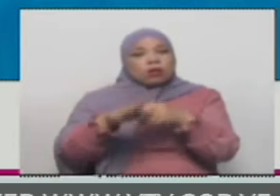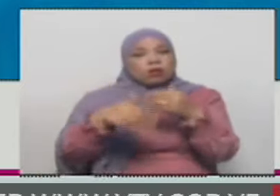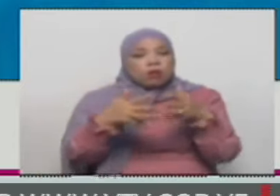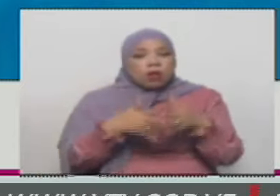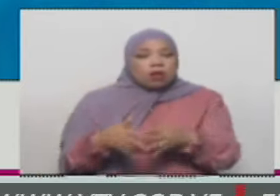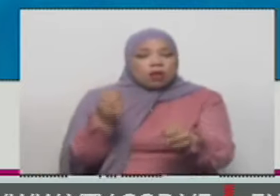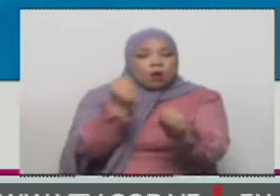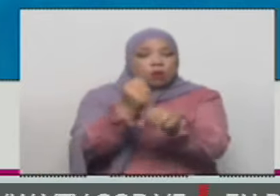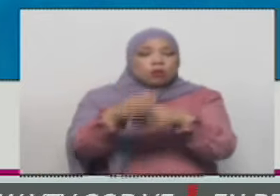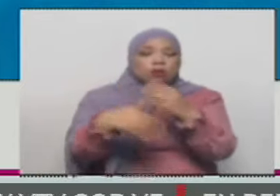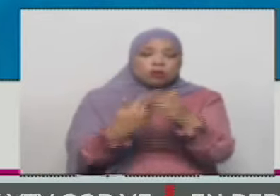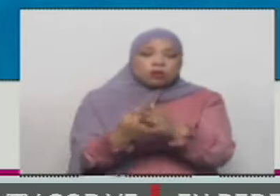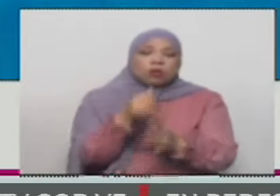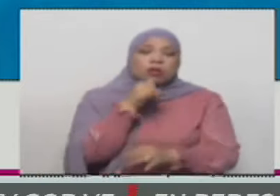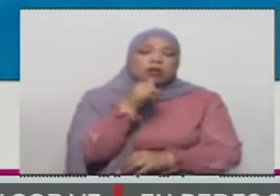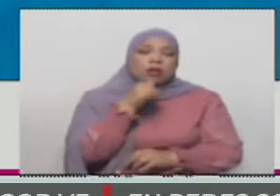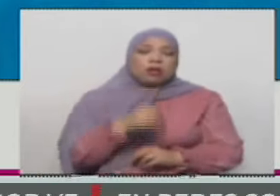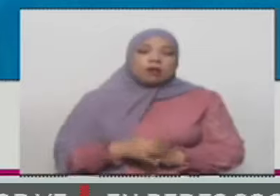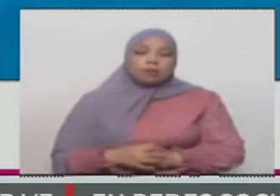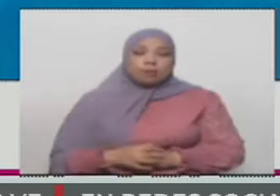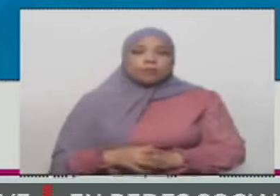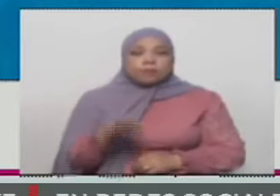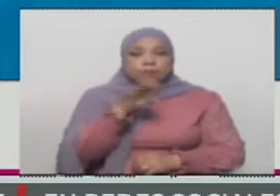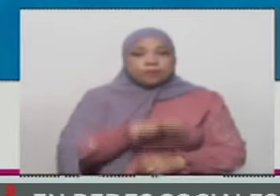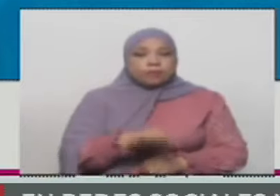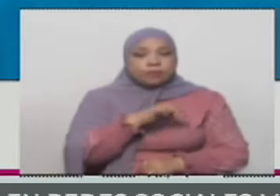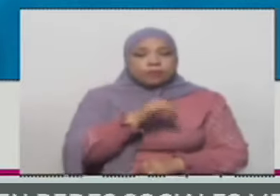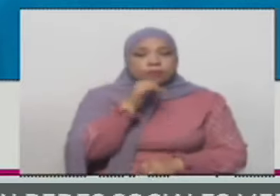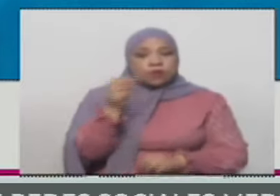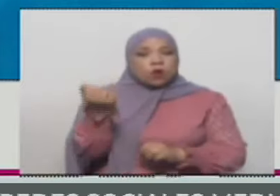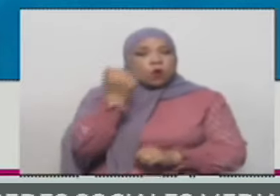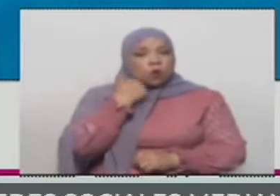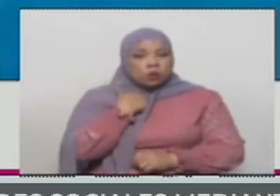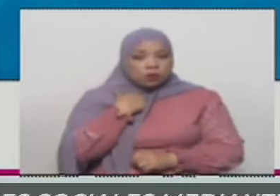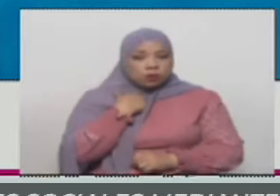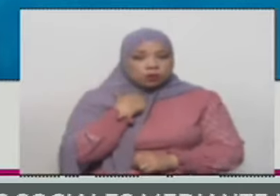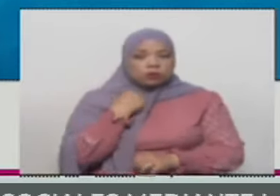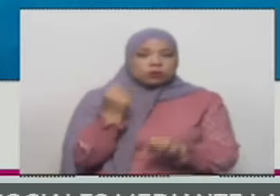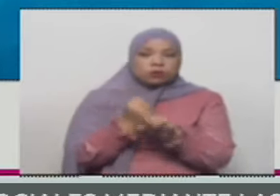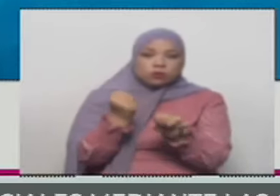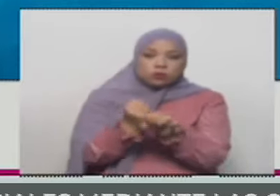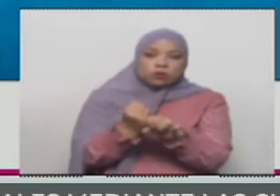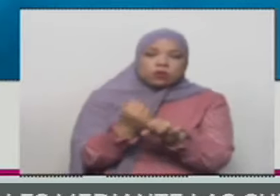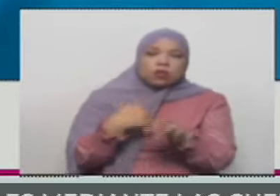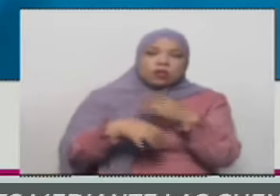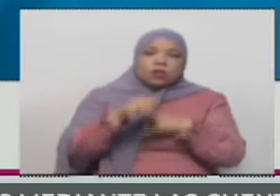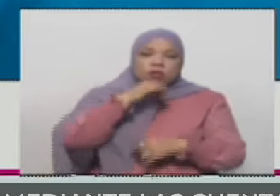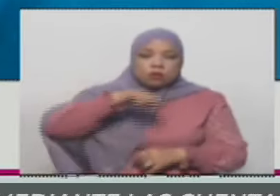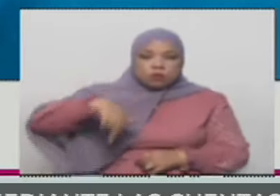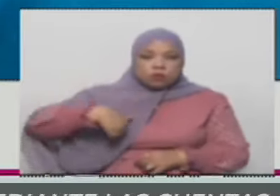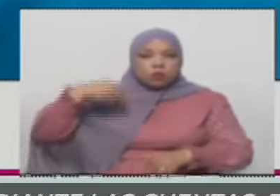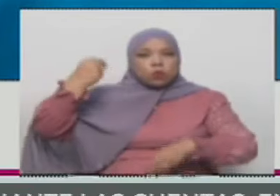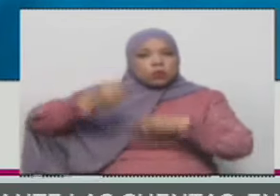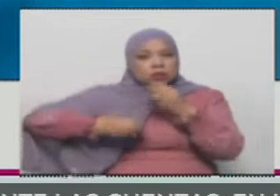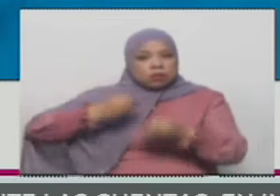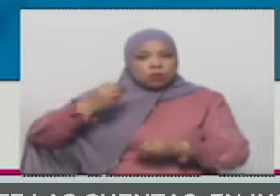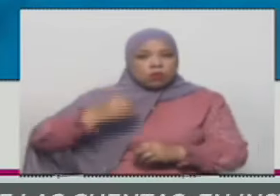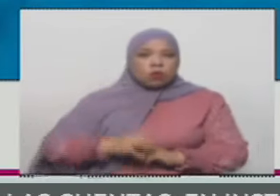Español, a sus instituciones, sus ejércitos, sus abusos, su prepotencia, ¿verdad? Y lo hicimos.